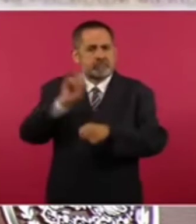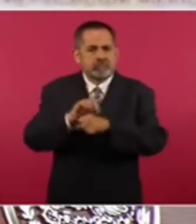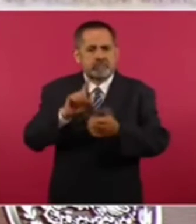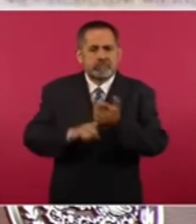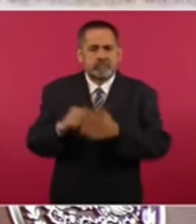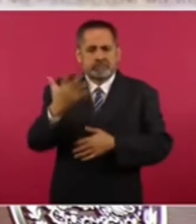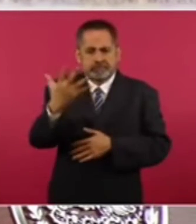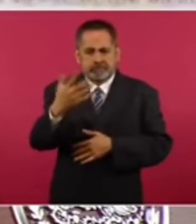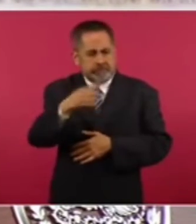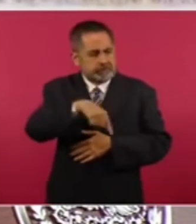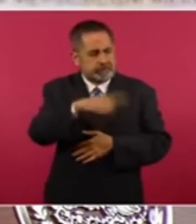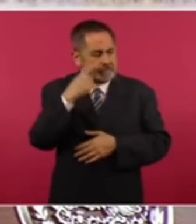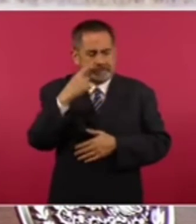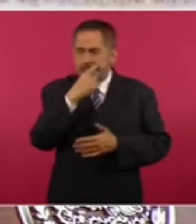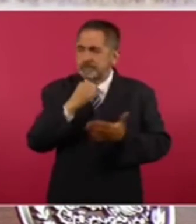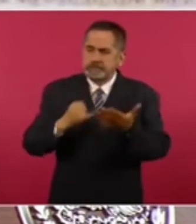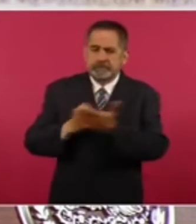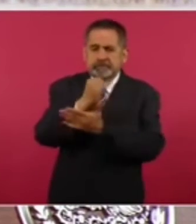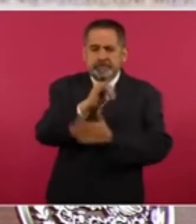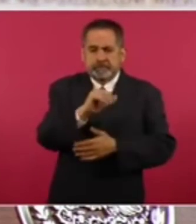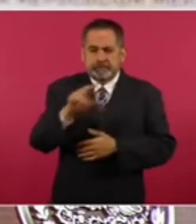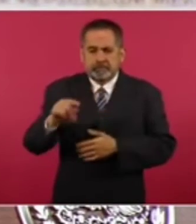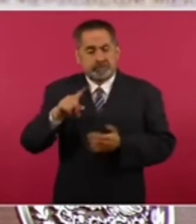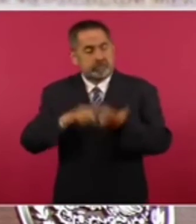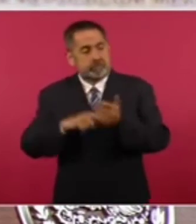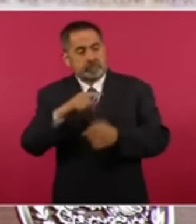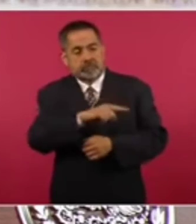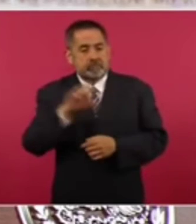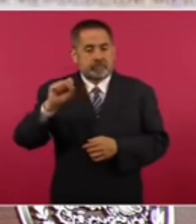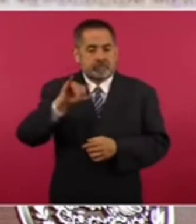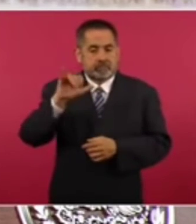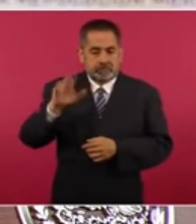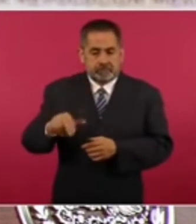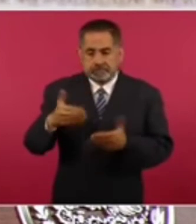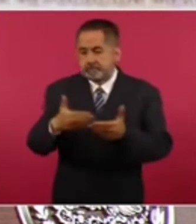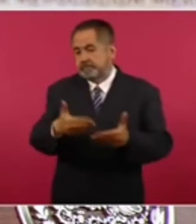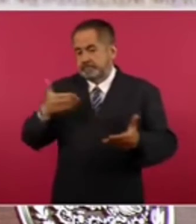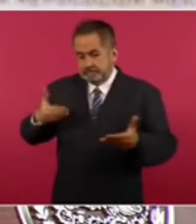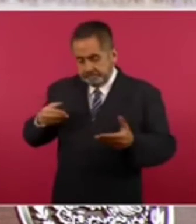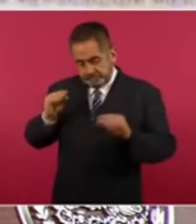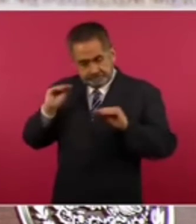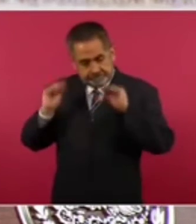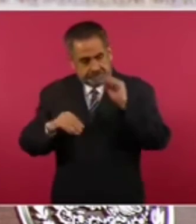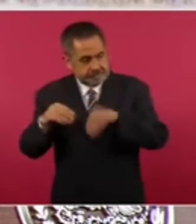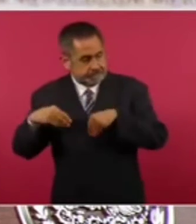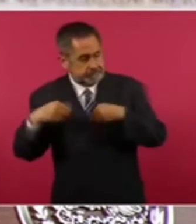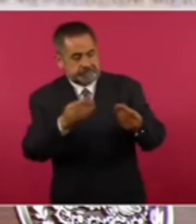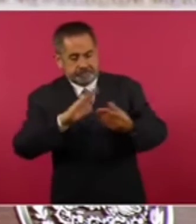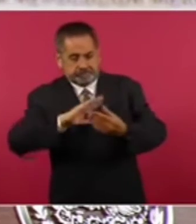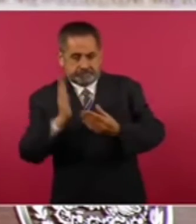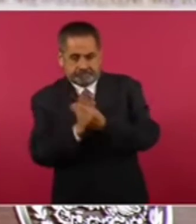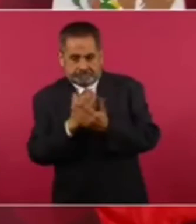tomar la decisión en la Suprema Corte, que tengan los expedientes,